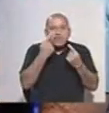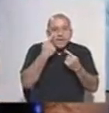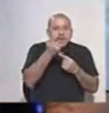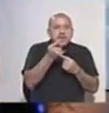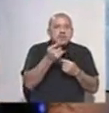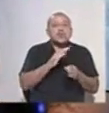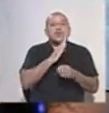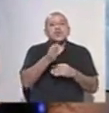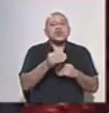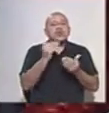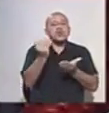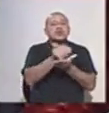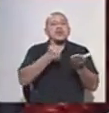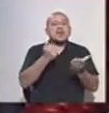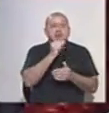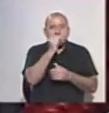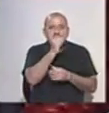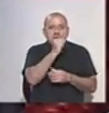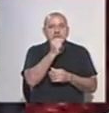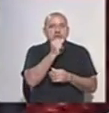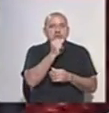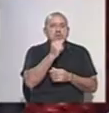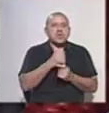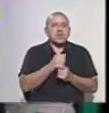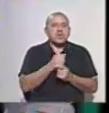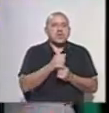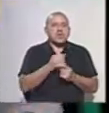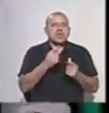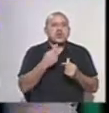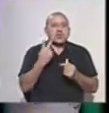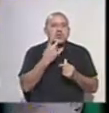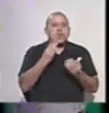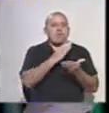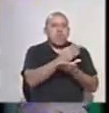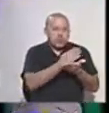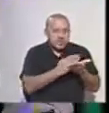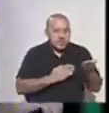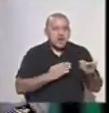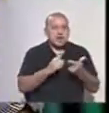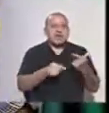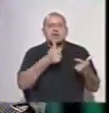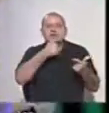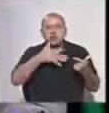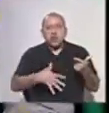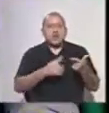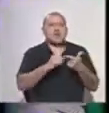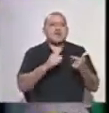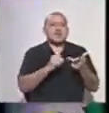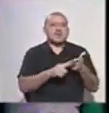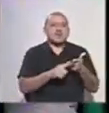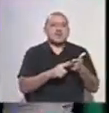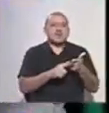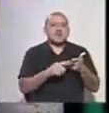que nos quiten lo cantado? Canciones, poesías y historias que merodean